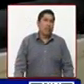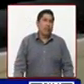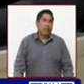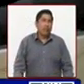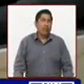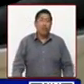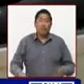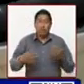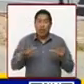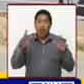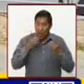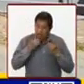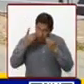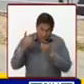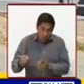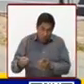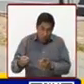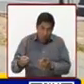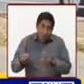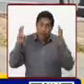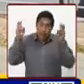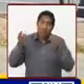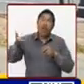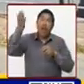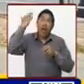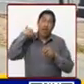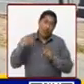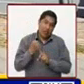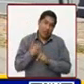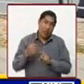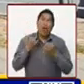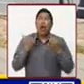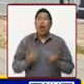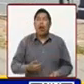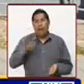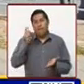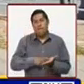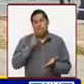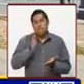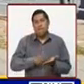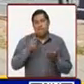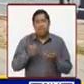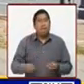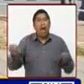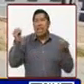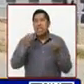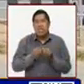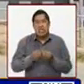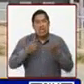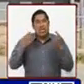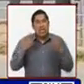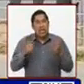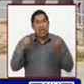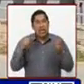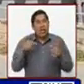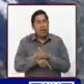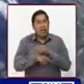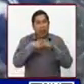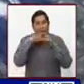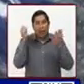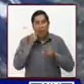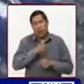Él estaba denunciado por violencia intrafamiliar. Ahora se le va a ampliar, vamos a exigir que se le amplíe por tentativa de